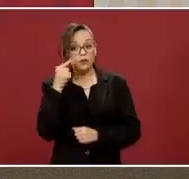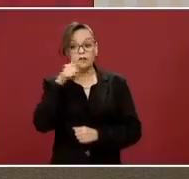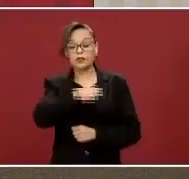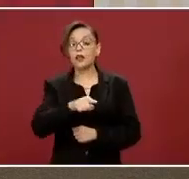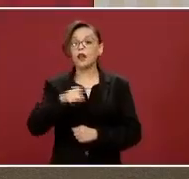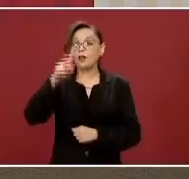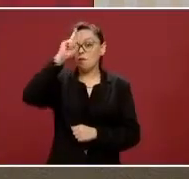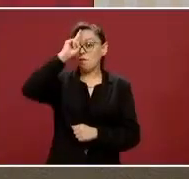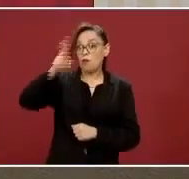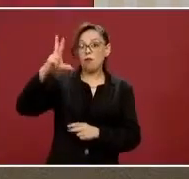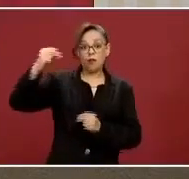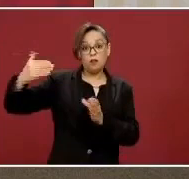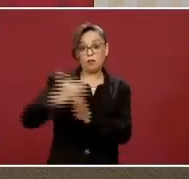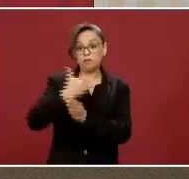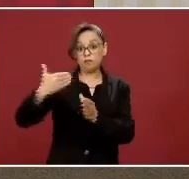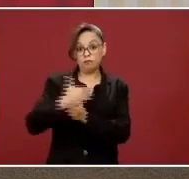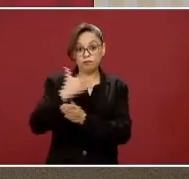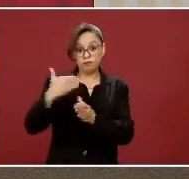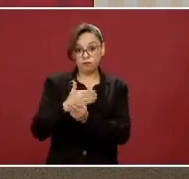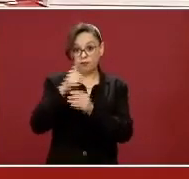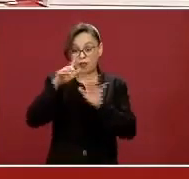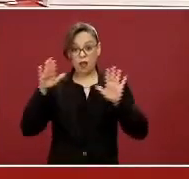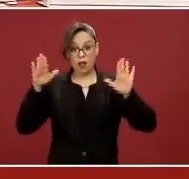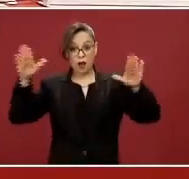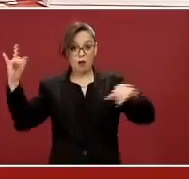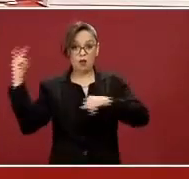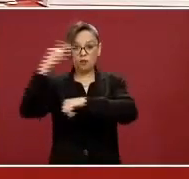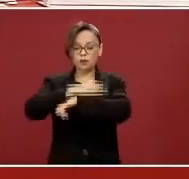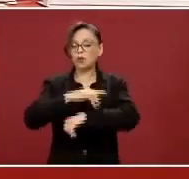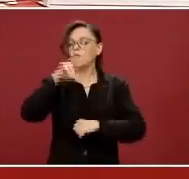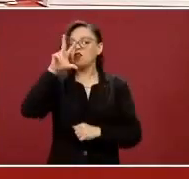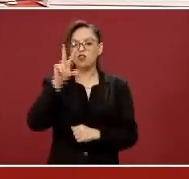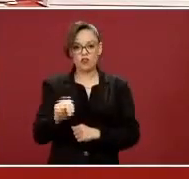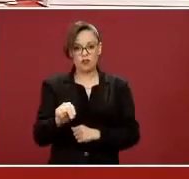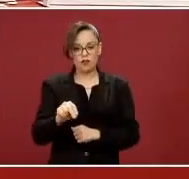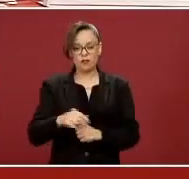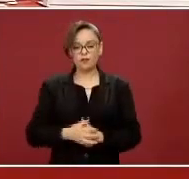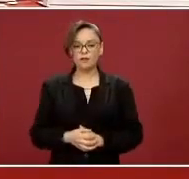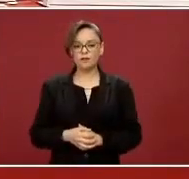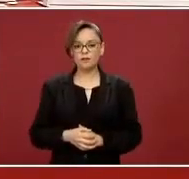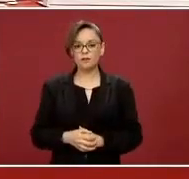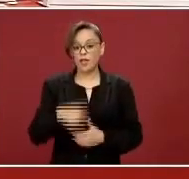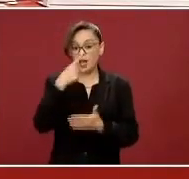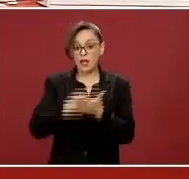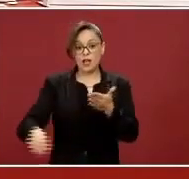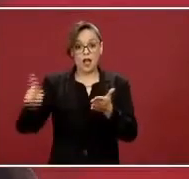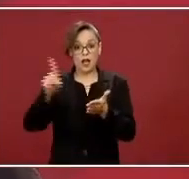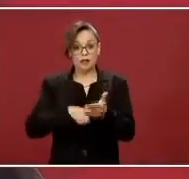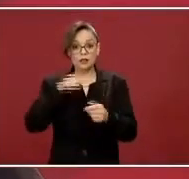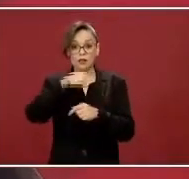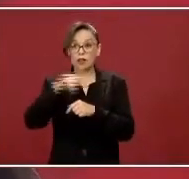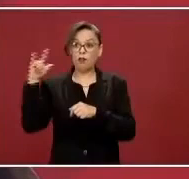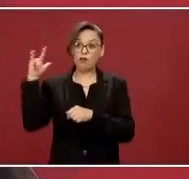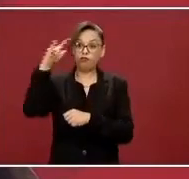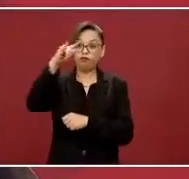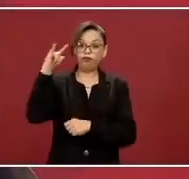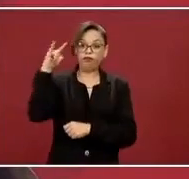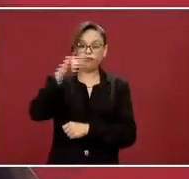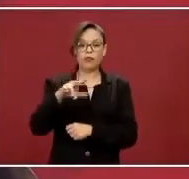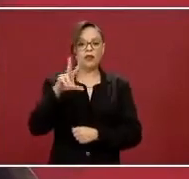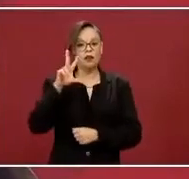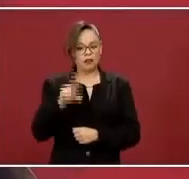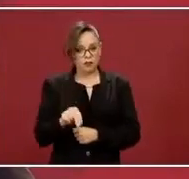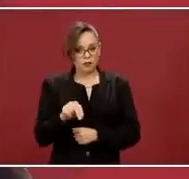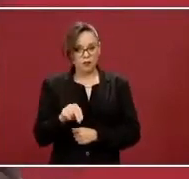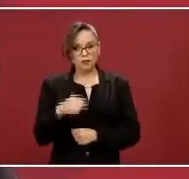No estamos hablando de cerrar los aeropuertos, no estamos hablando de cancelar vuelos. Lo que estamos hablando es